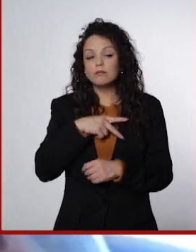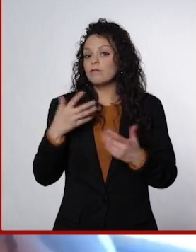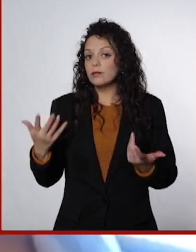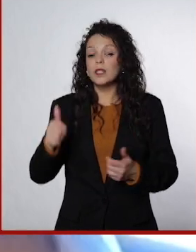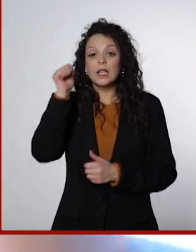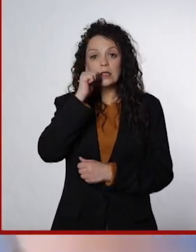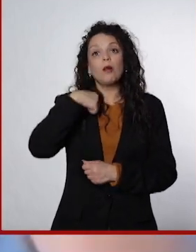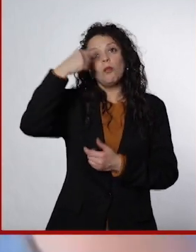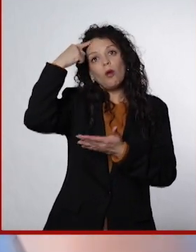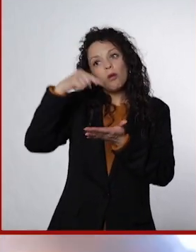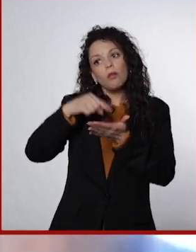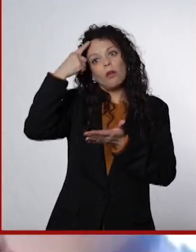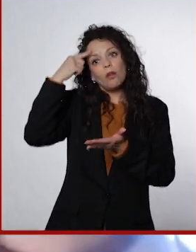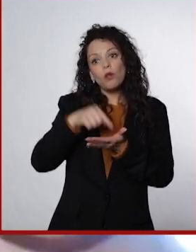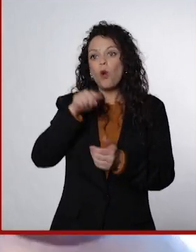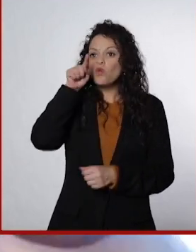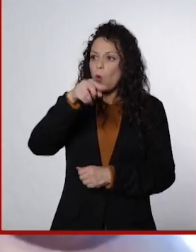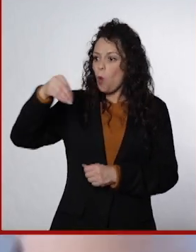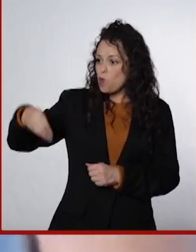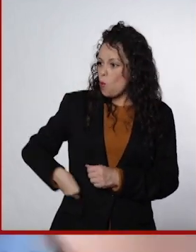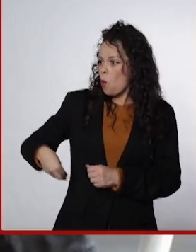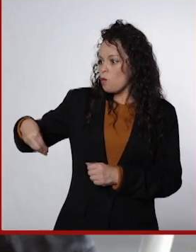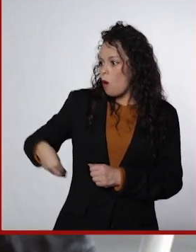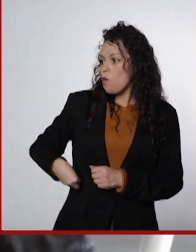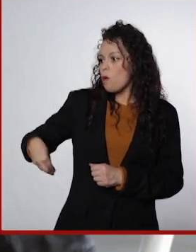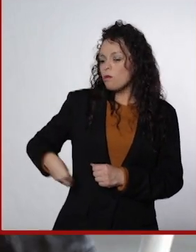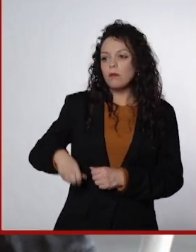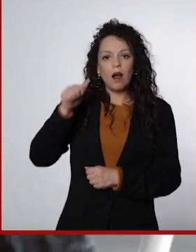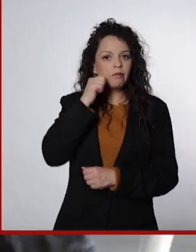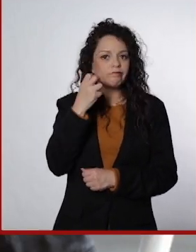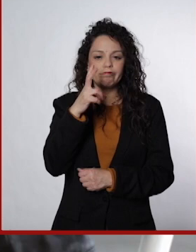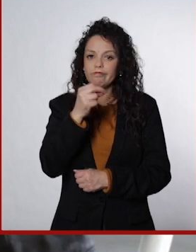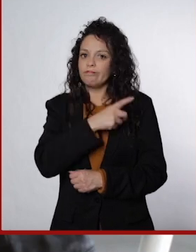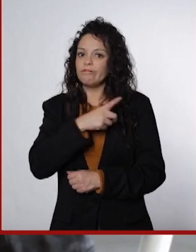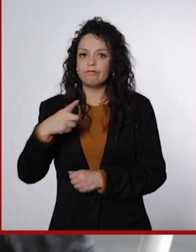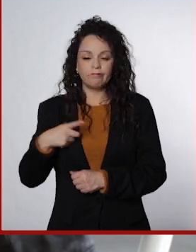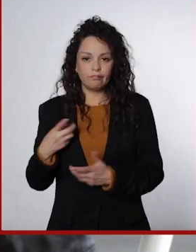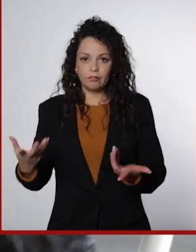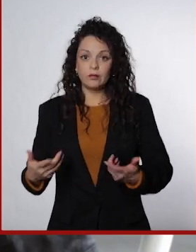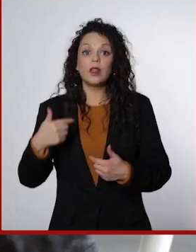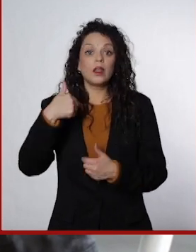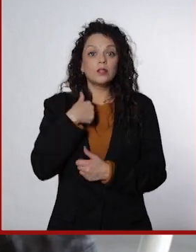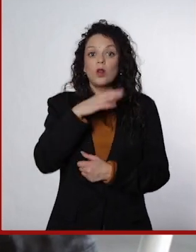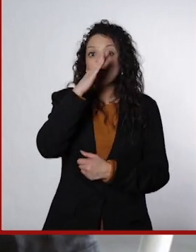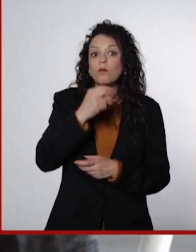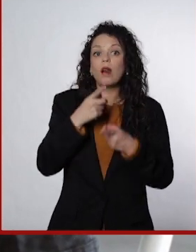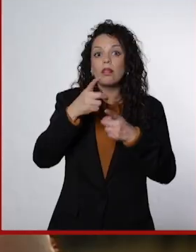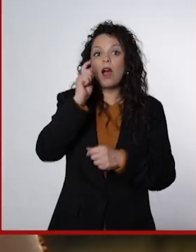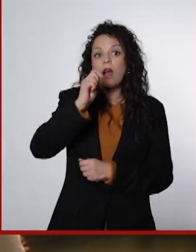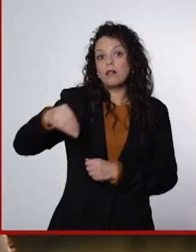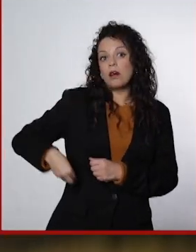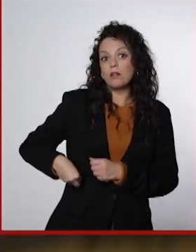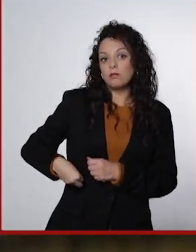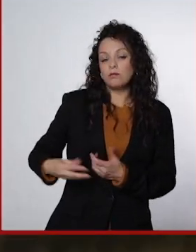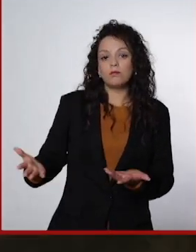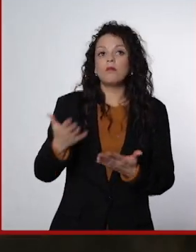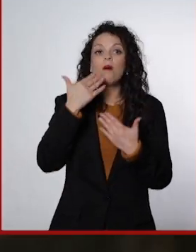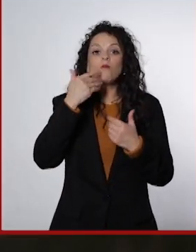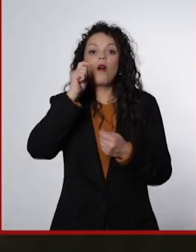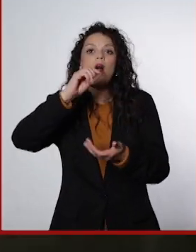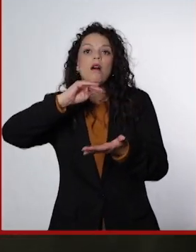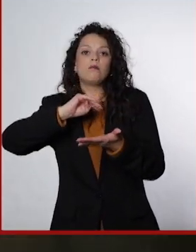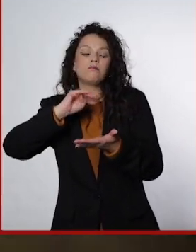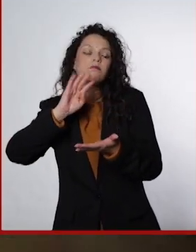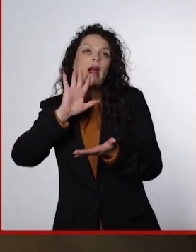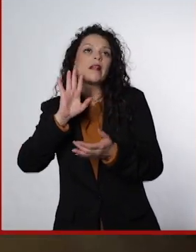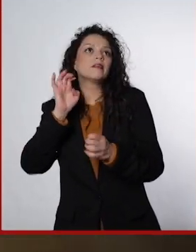a ti el culpable. Y aquí viene una magia. Como no te puedo culpabilizar a ti de lo que me pasa, no eres mi enemigo. Y además lo que haces